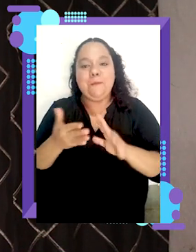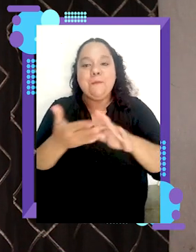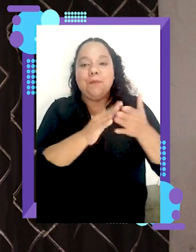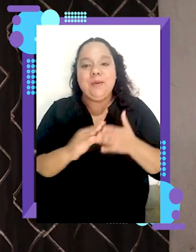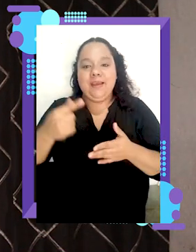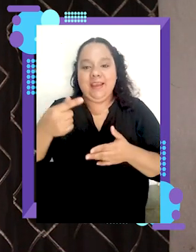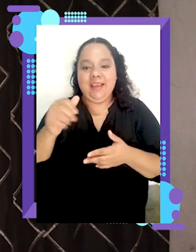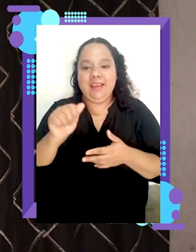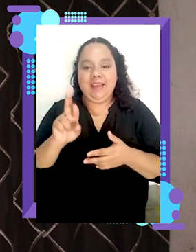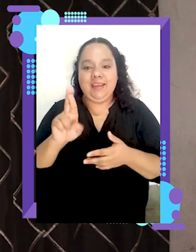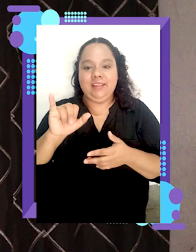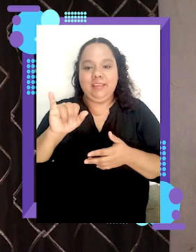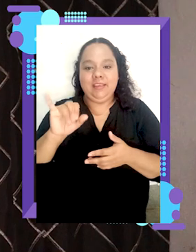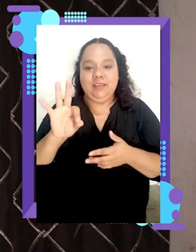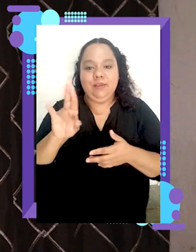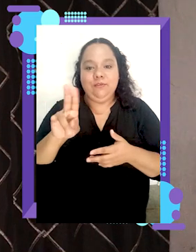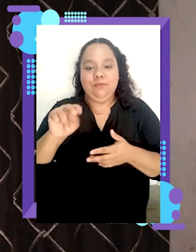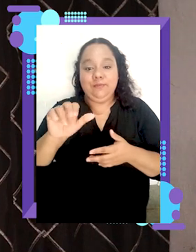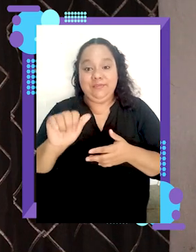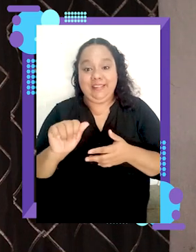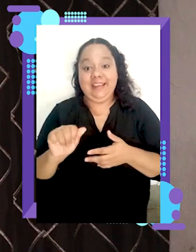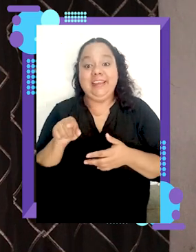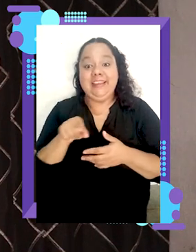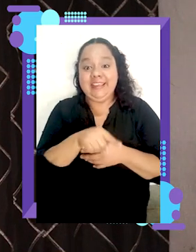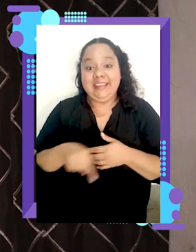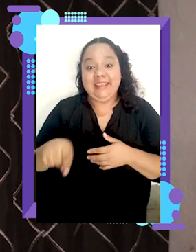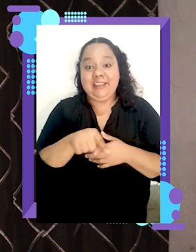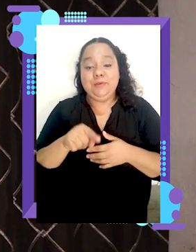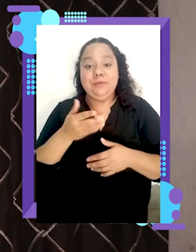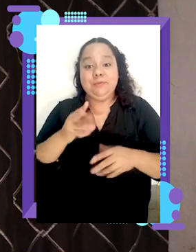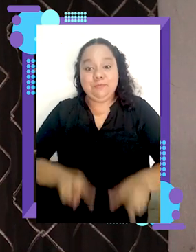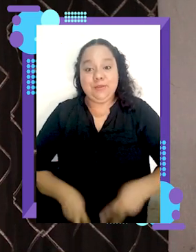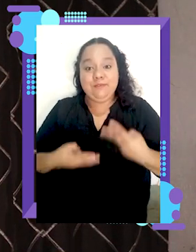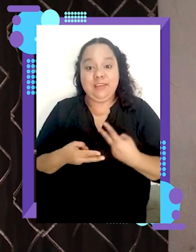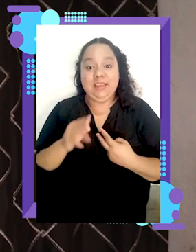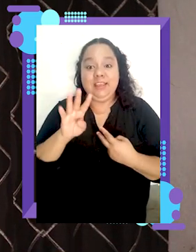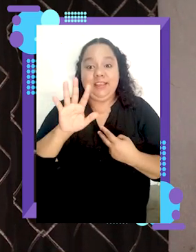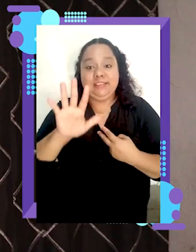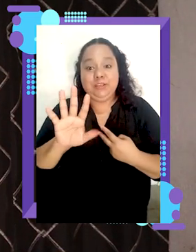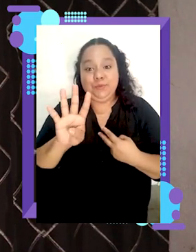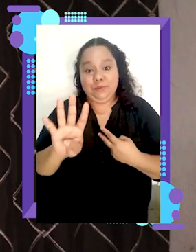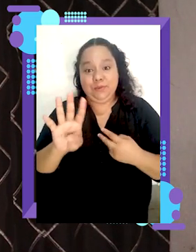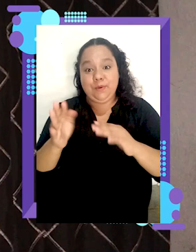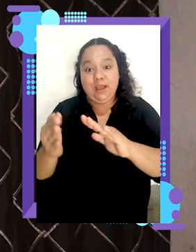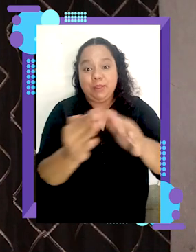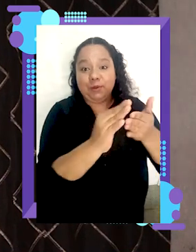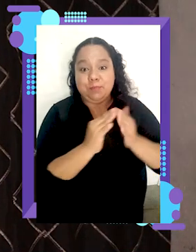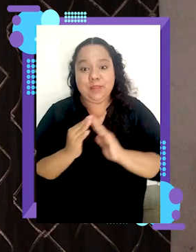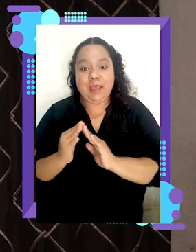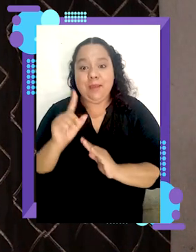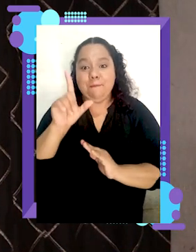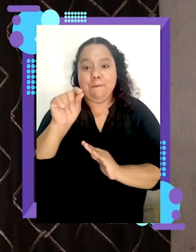garífuna son afrocaribeños y también se acentúan en 54 comunidades, en 20 municipios y